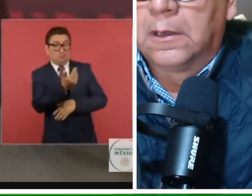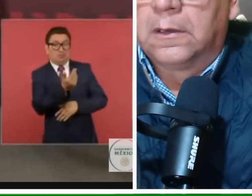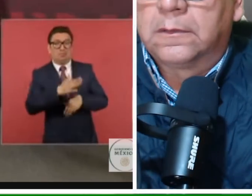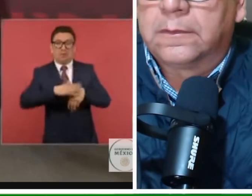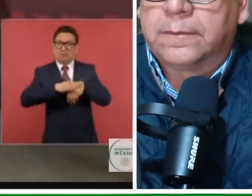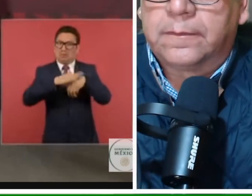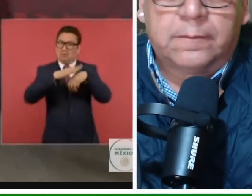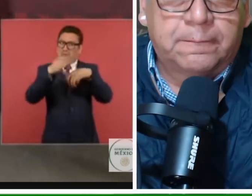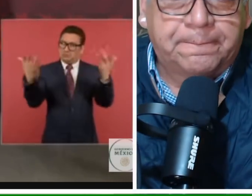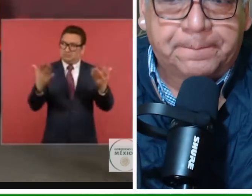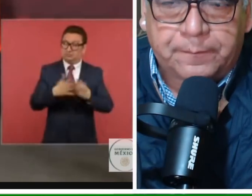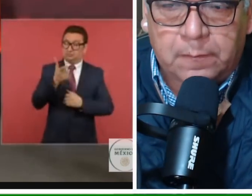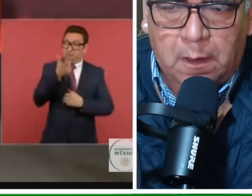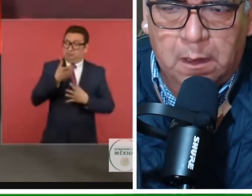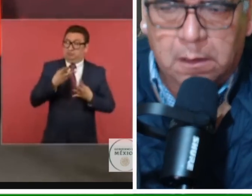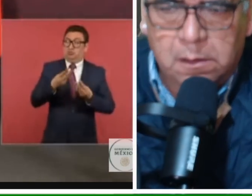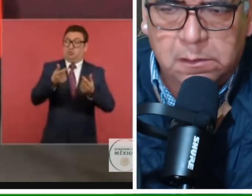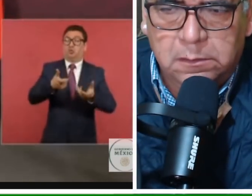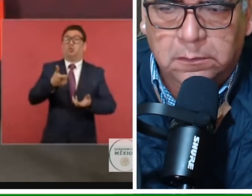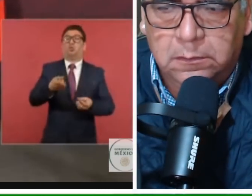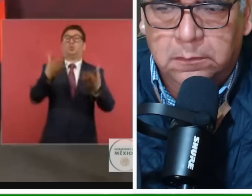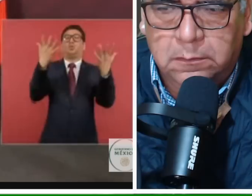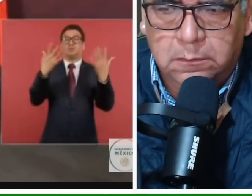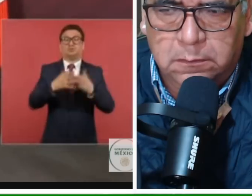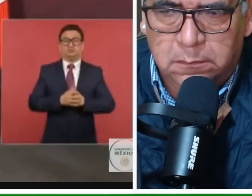¿Y cuánto costaba eso?